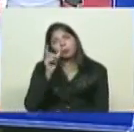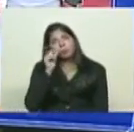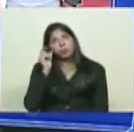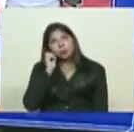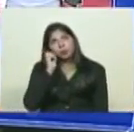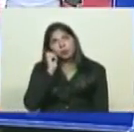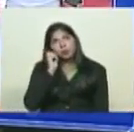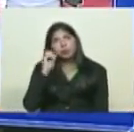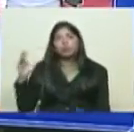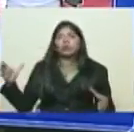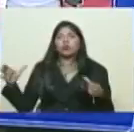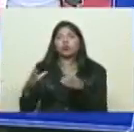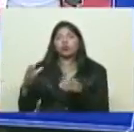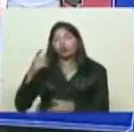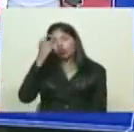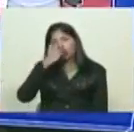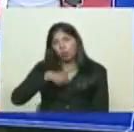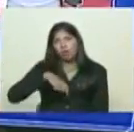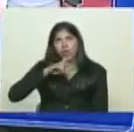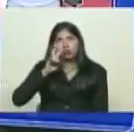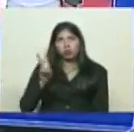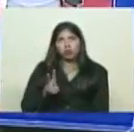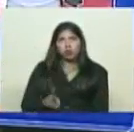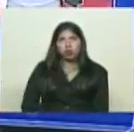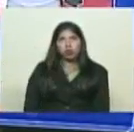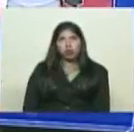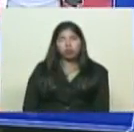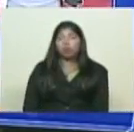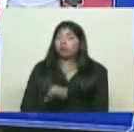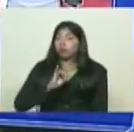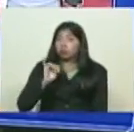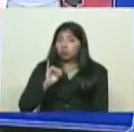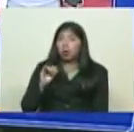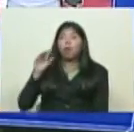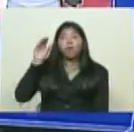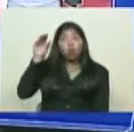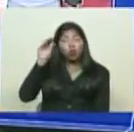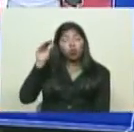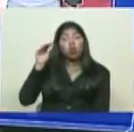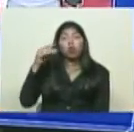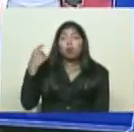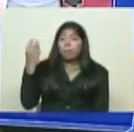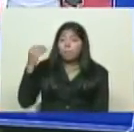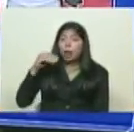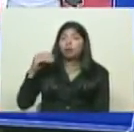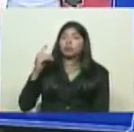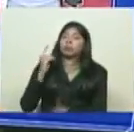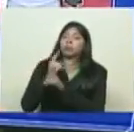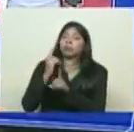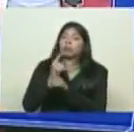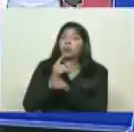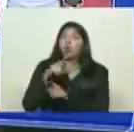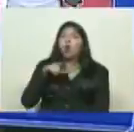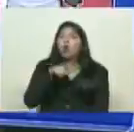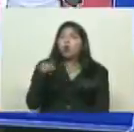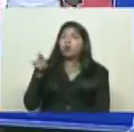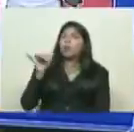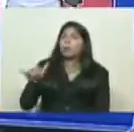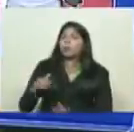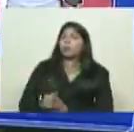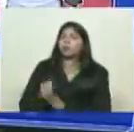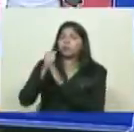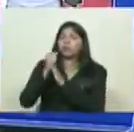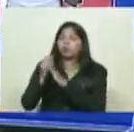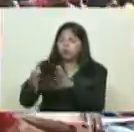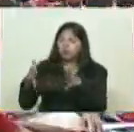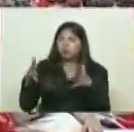del movimiento Somos Venezuela. Vienen nuevas batallas y ustedes serán protagonistas de las nuevas